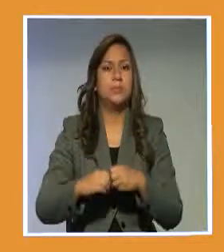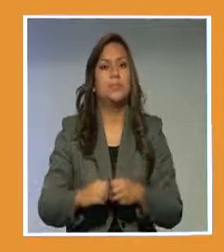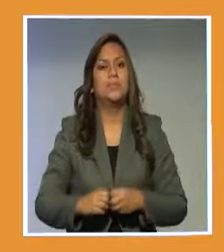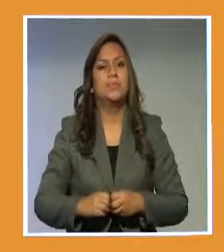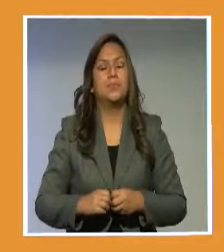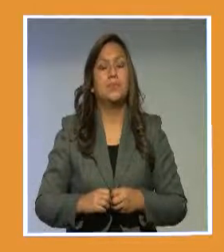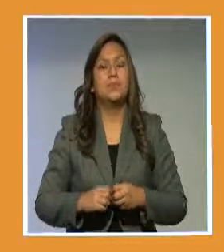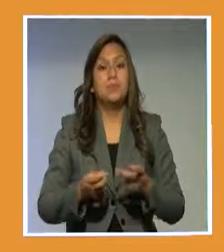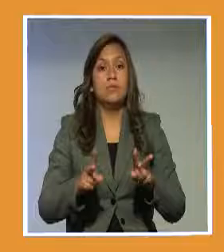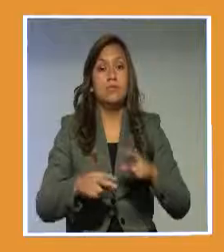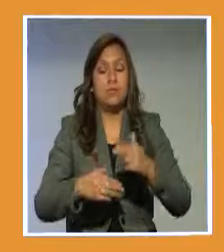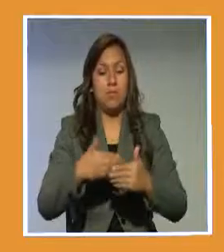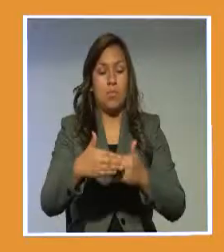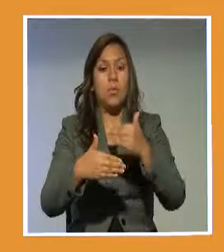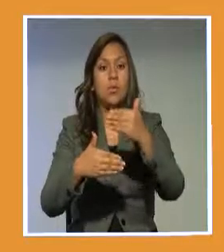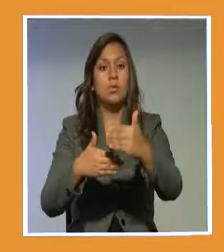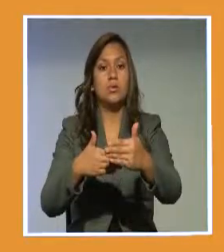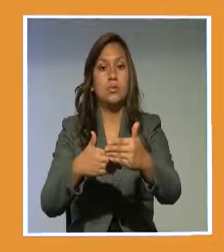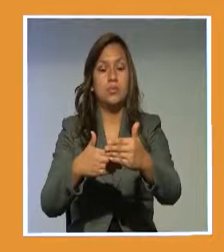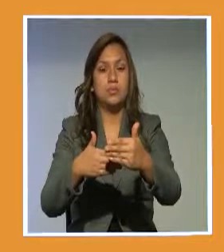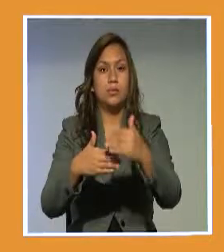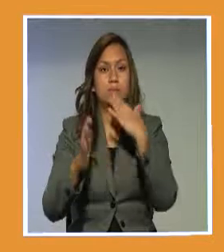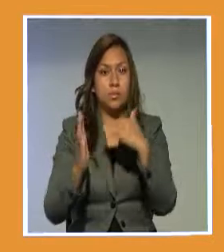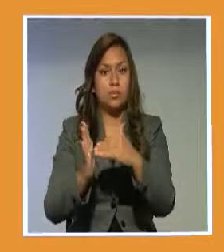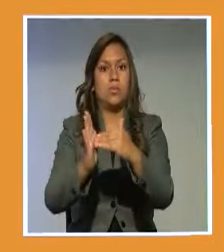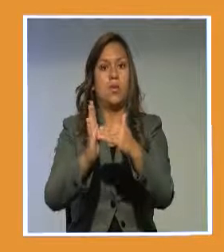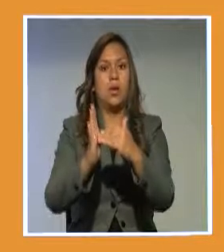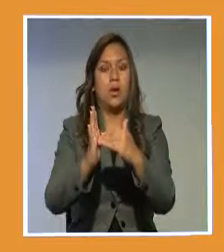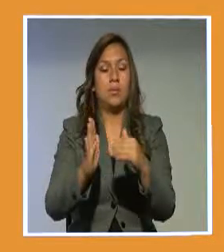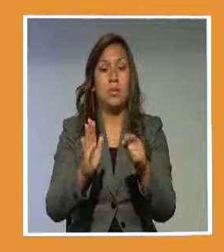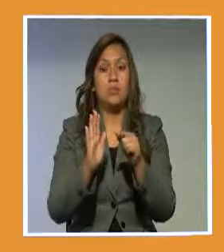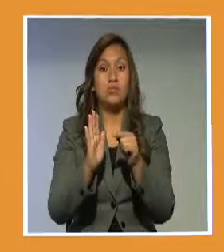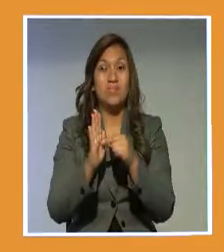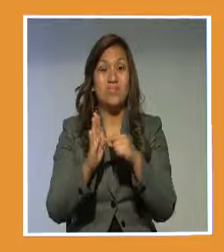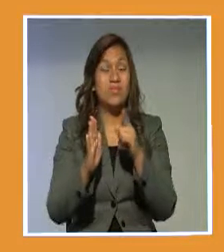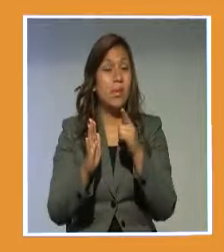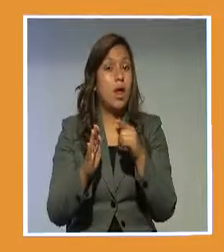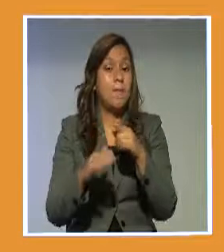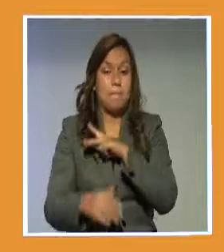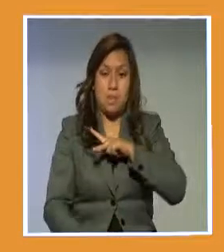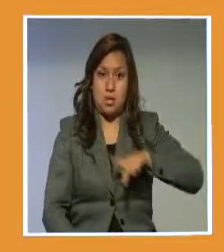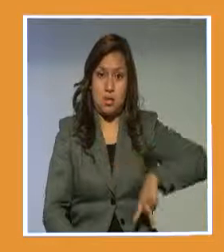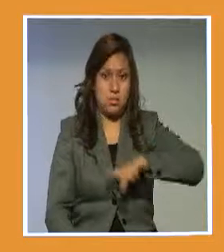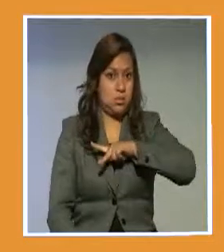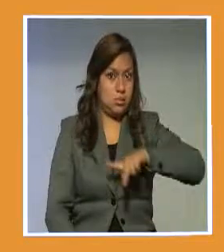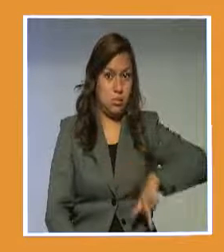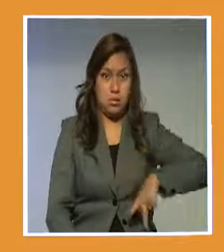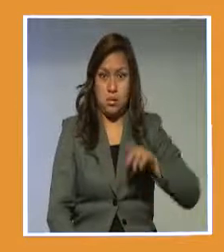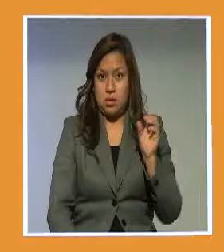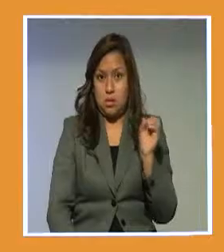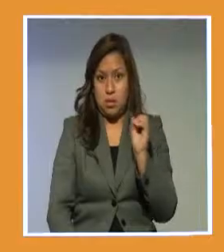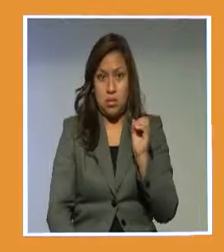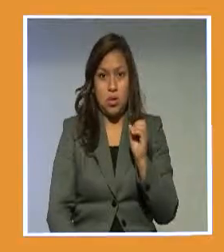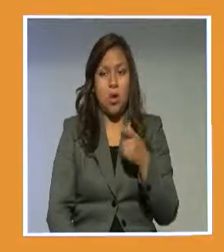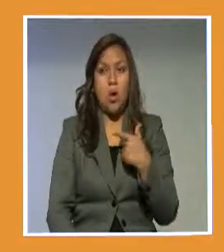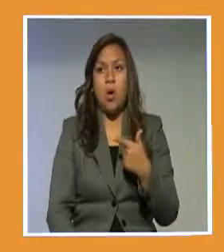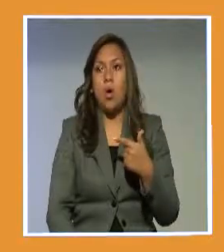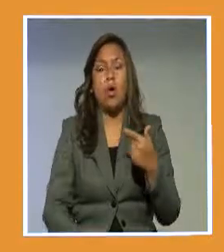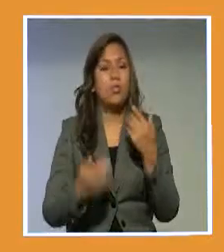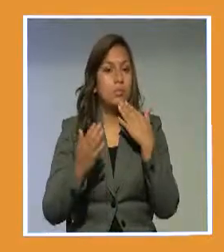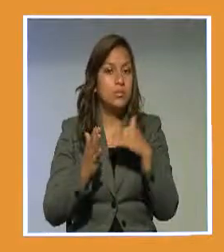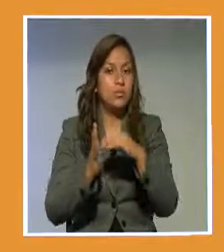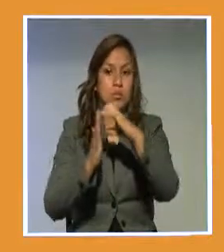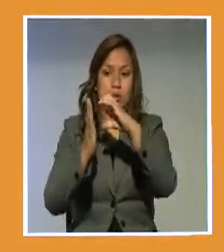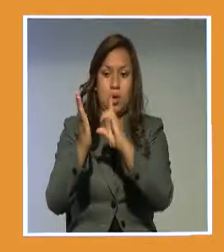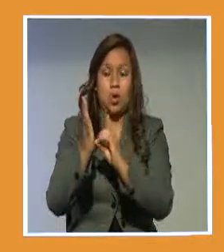de procesos como por ejemplo reglas para la notificación que pueden ser de forma personal, boleta, medios de comunicación establecidos en el